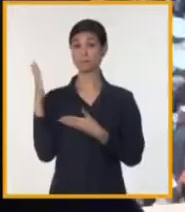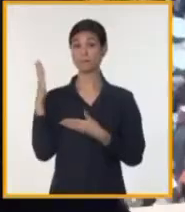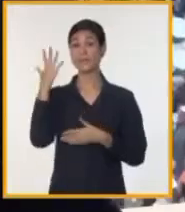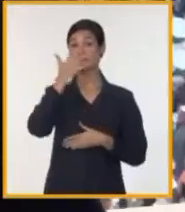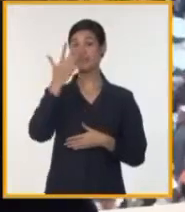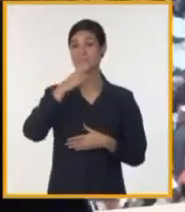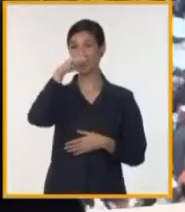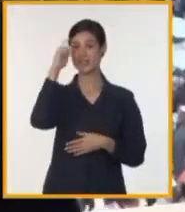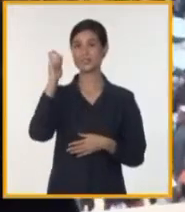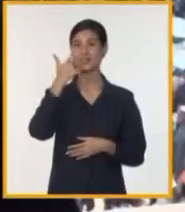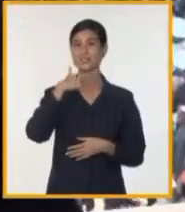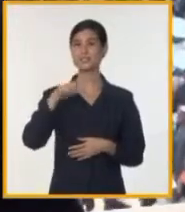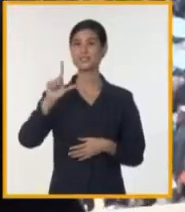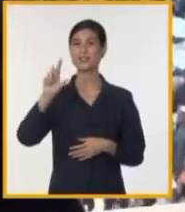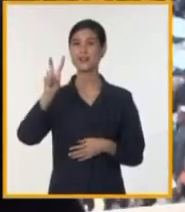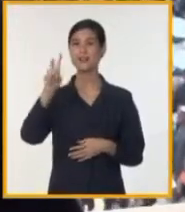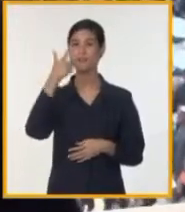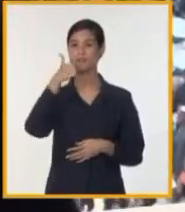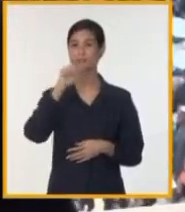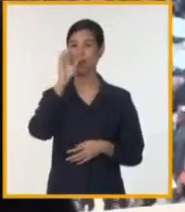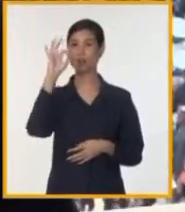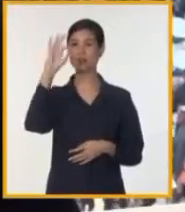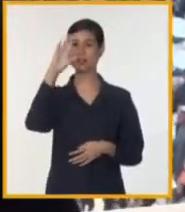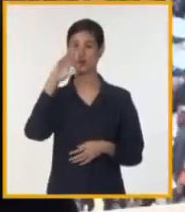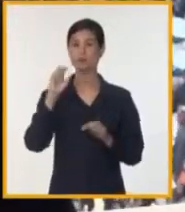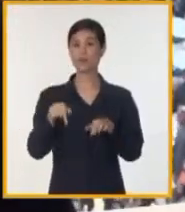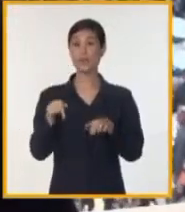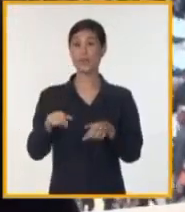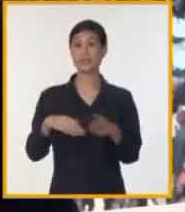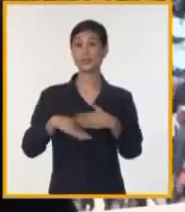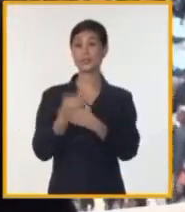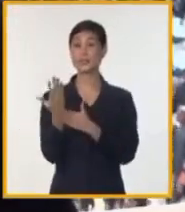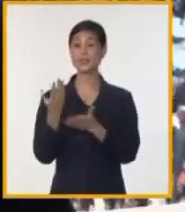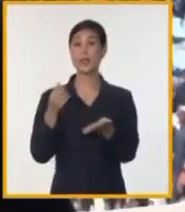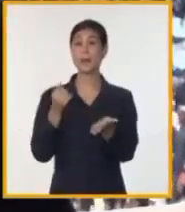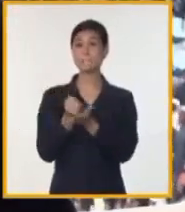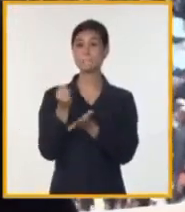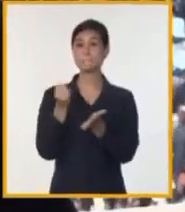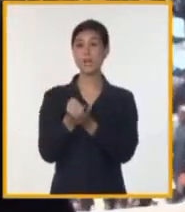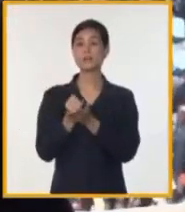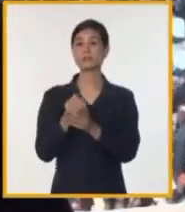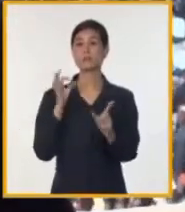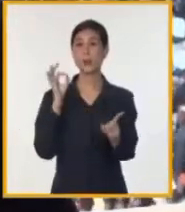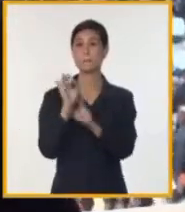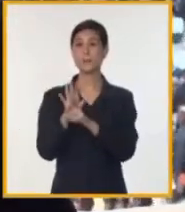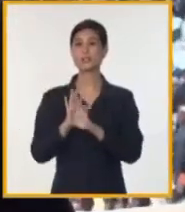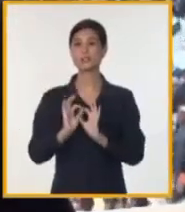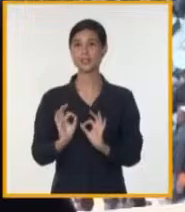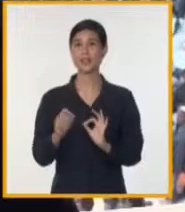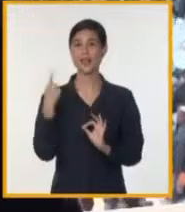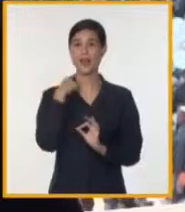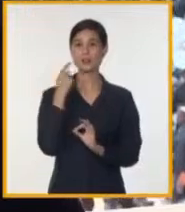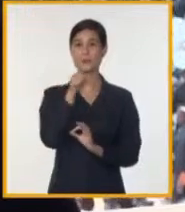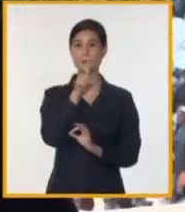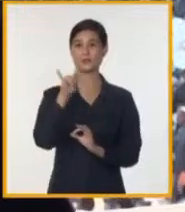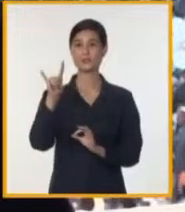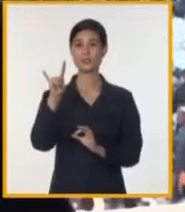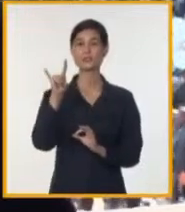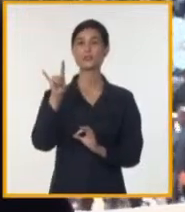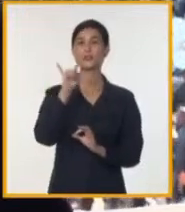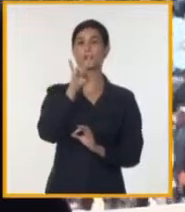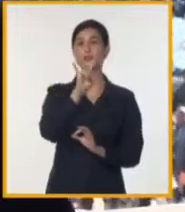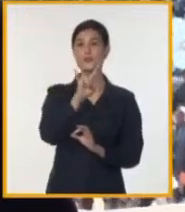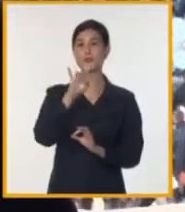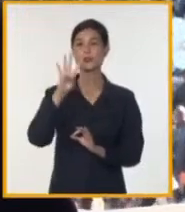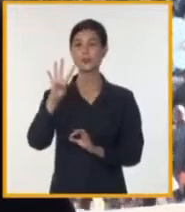brevemente. Este miércoles comienza la séptima administración desde el nacimiento de la Sudáfrica Democrática en 1994. Por vez primera